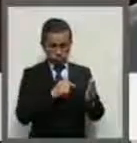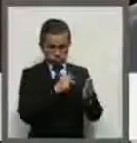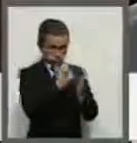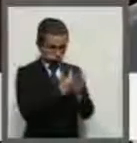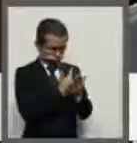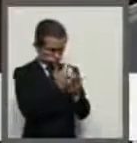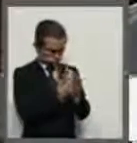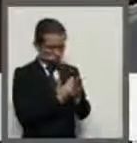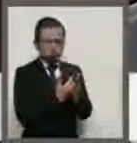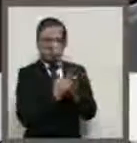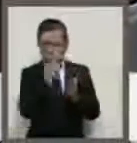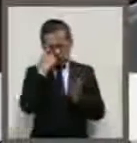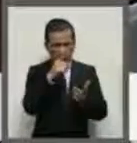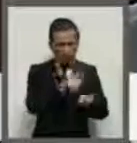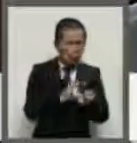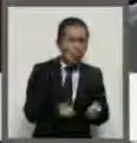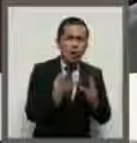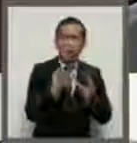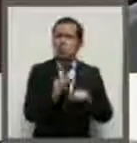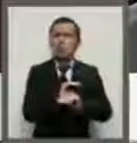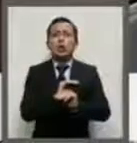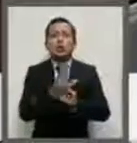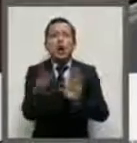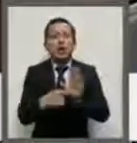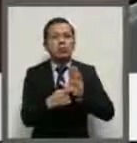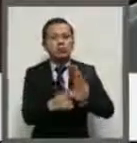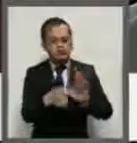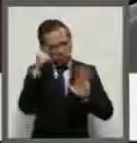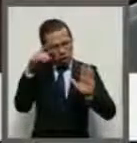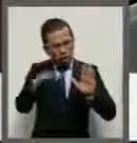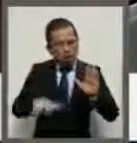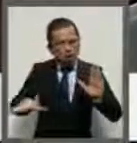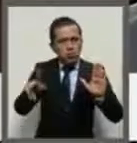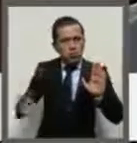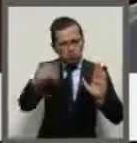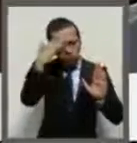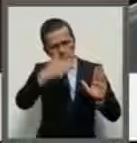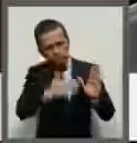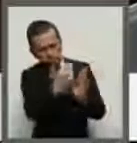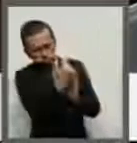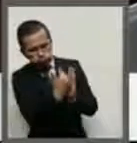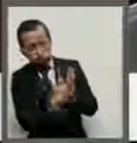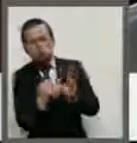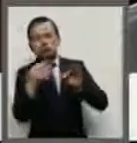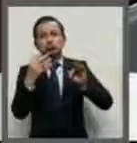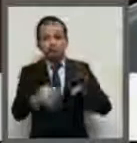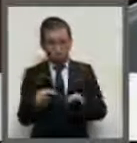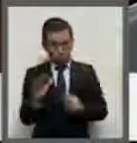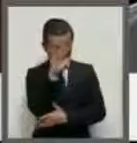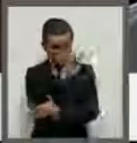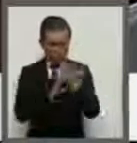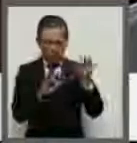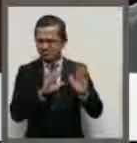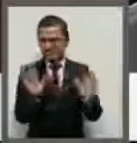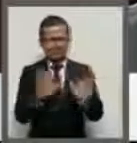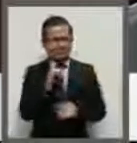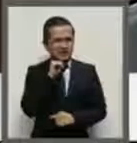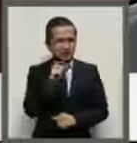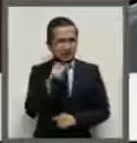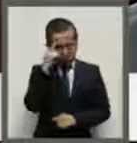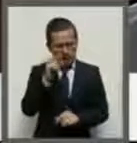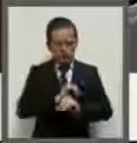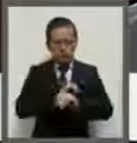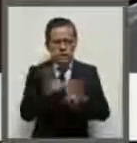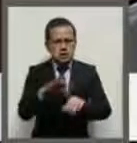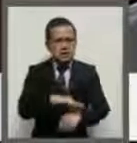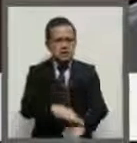sin esconder nada, sin páginas nebulosas, solo la realidad. Partimos de la premisa de no crear ni subir